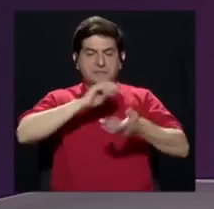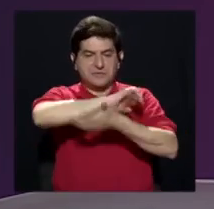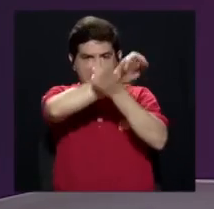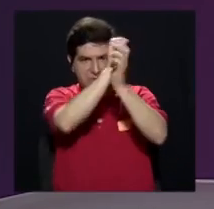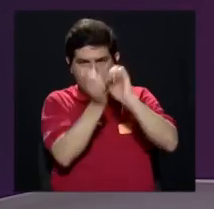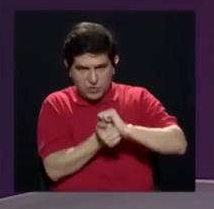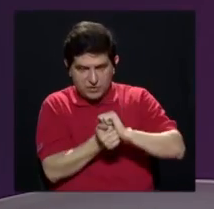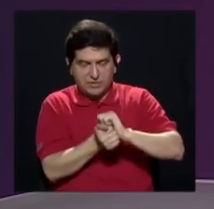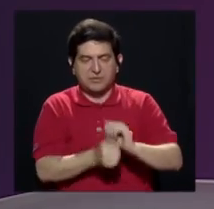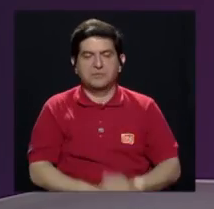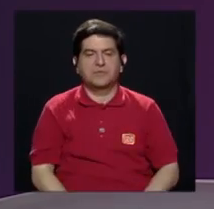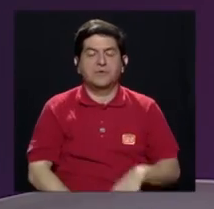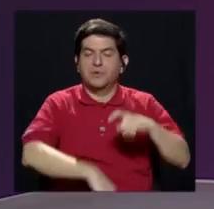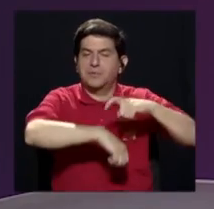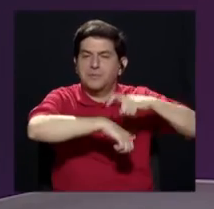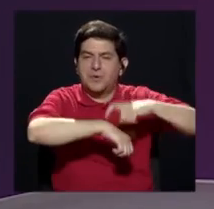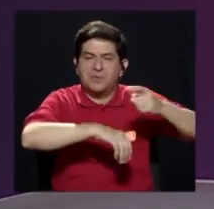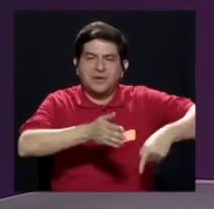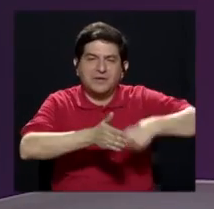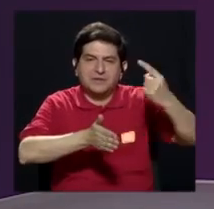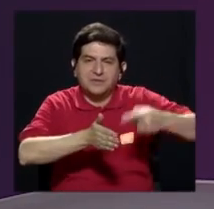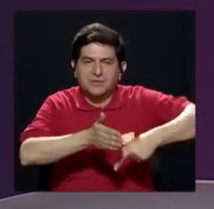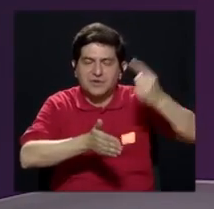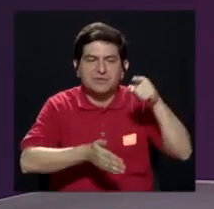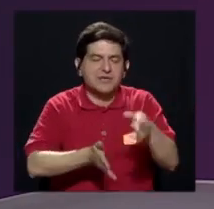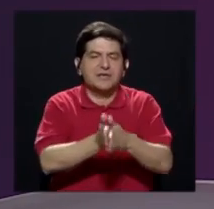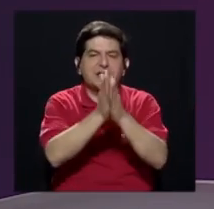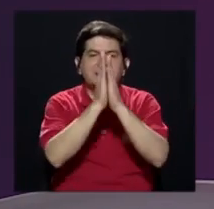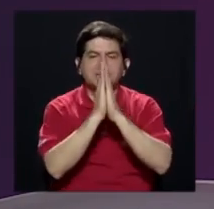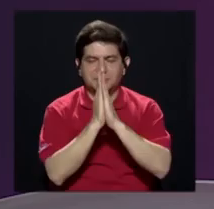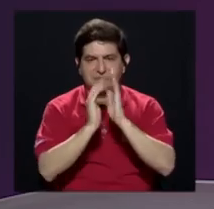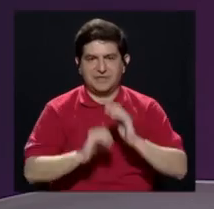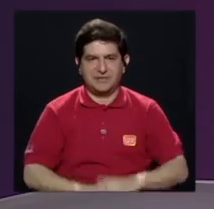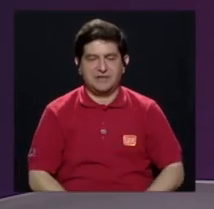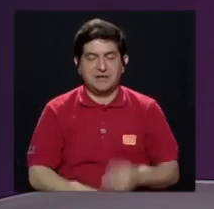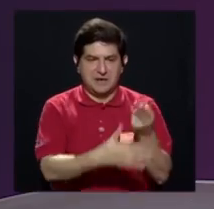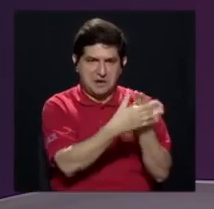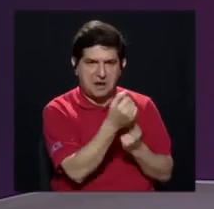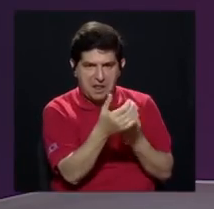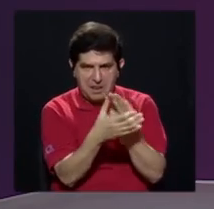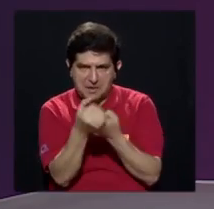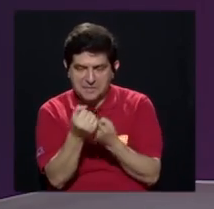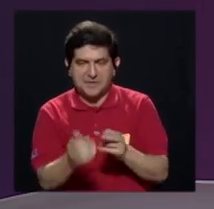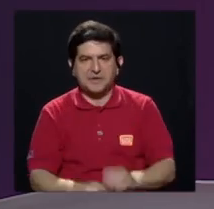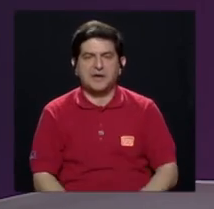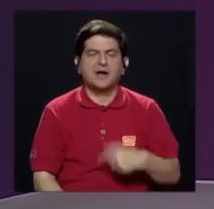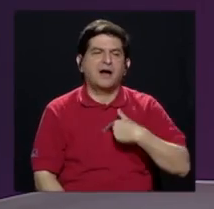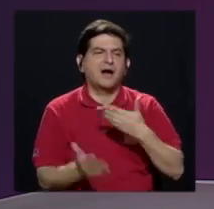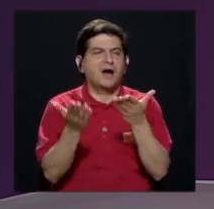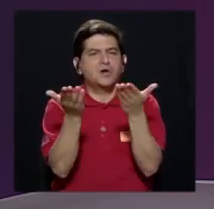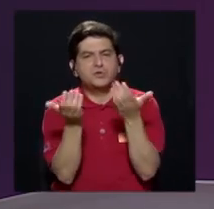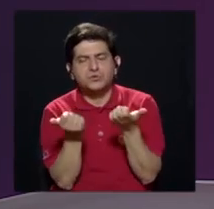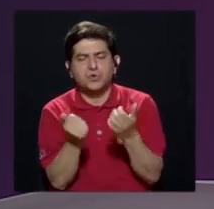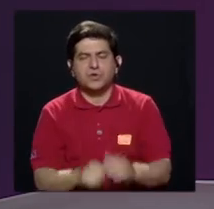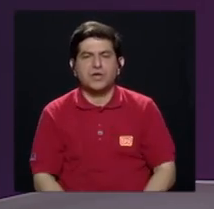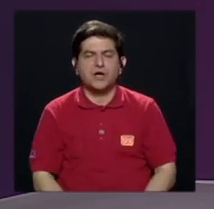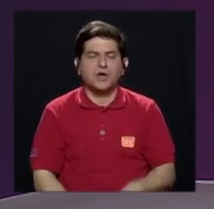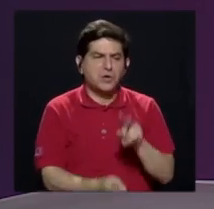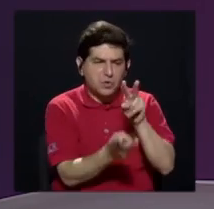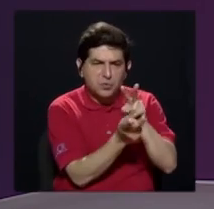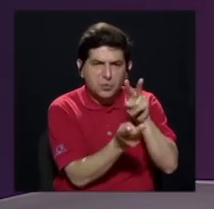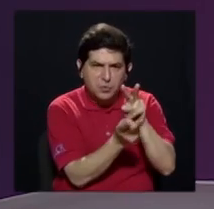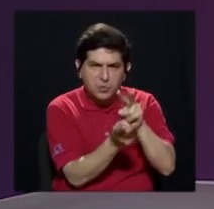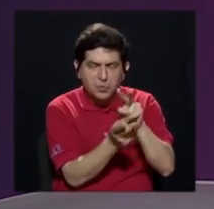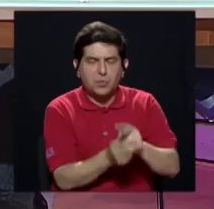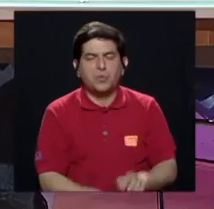entonces en ese momento a veces ellos piden más a la pareja bueno yo yo quiero tener más relaciones